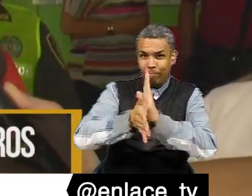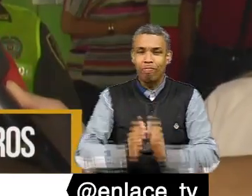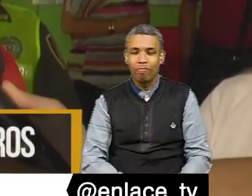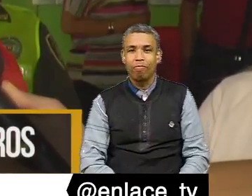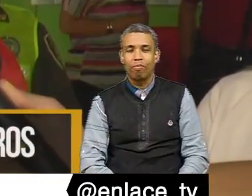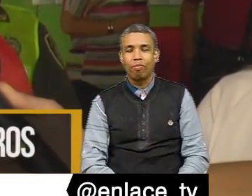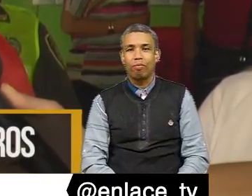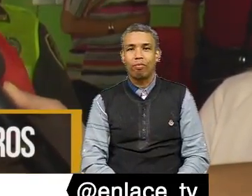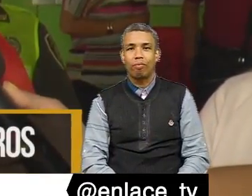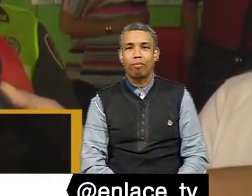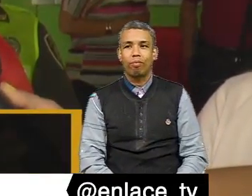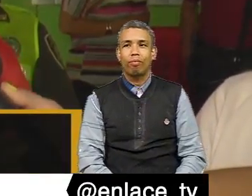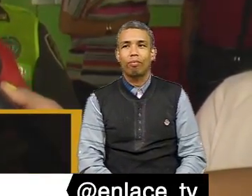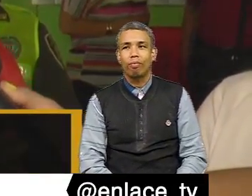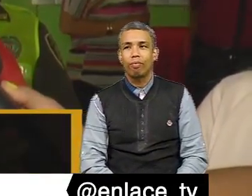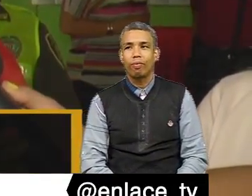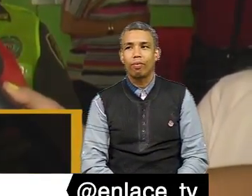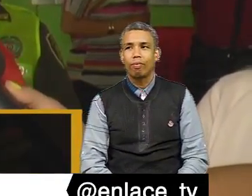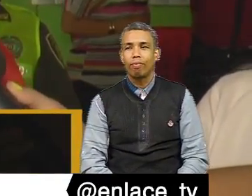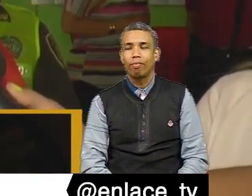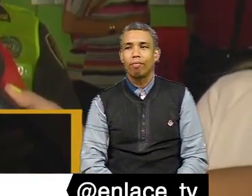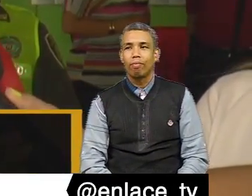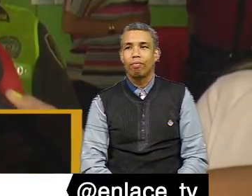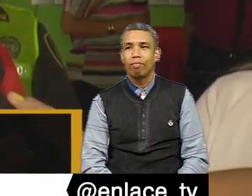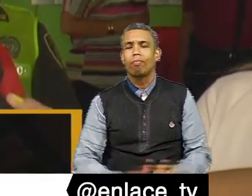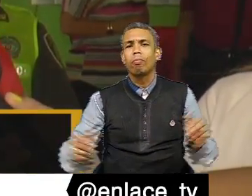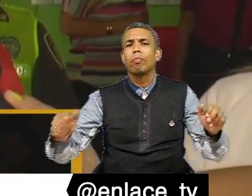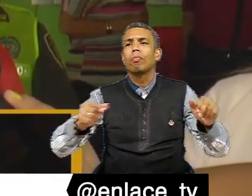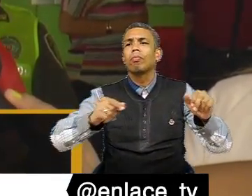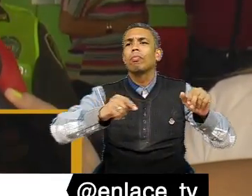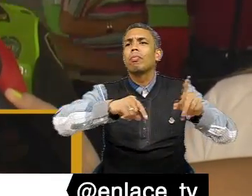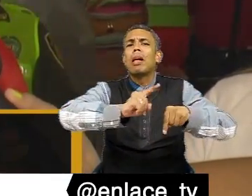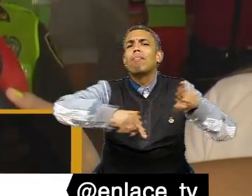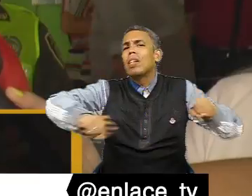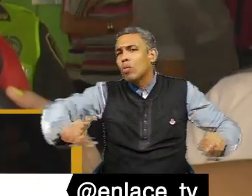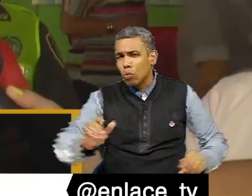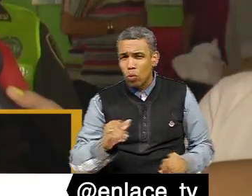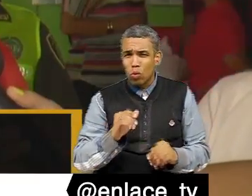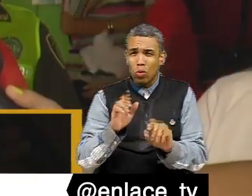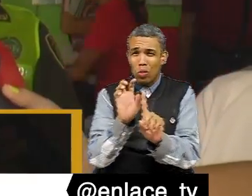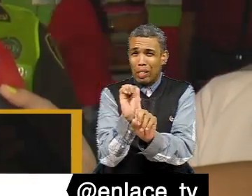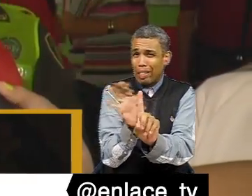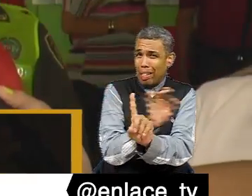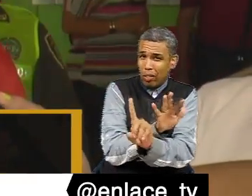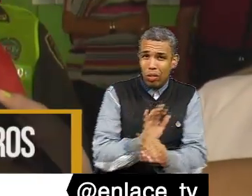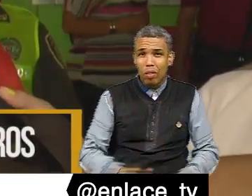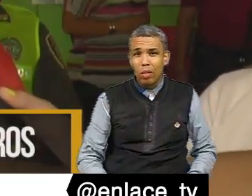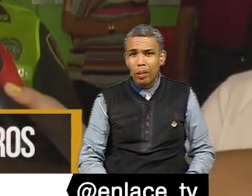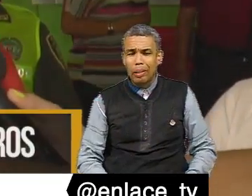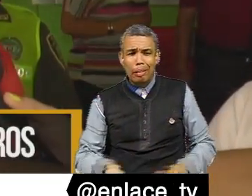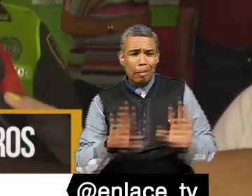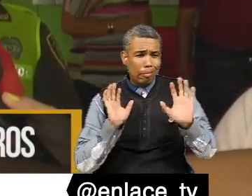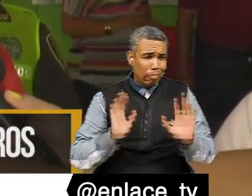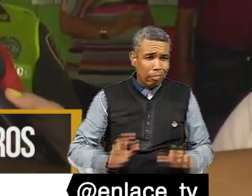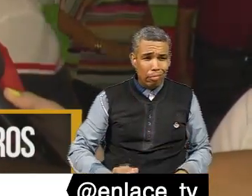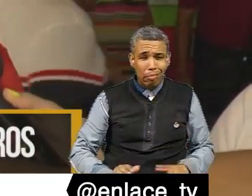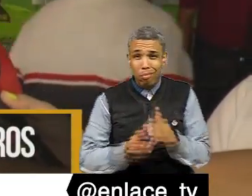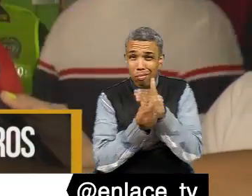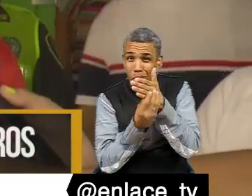a las personas que están invadiendo a la entrada del Llanito, que no lo haga, que nosotros queremos una propuesta de un